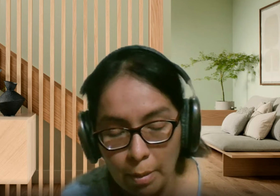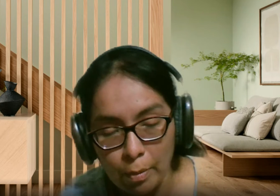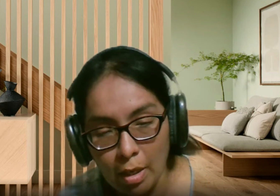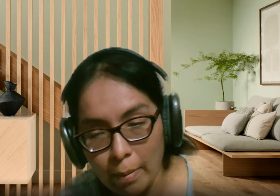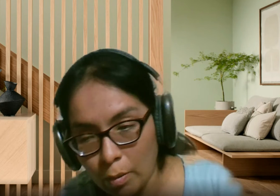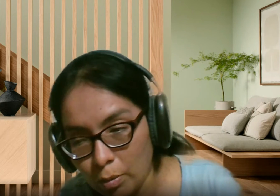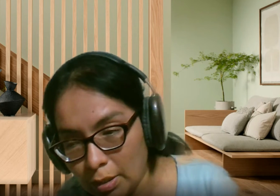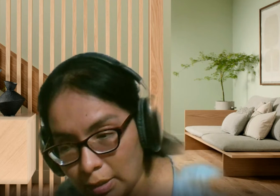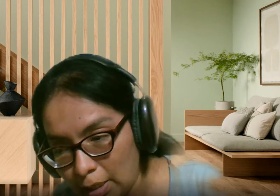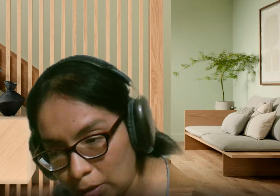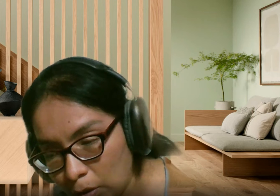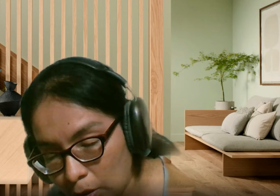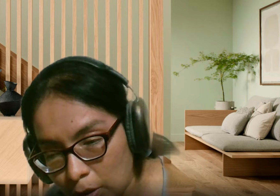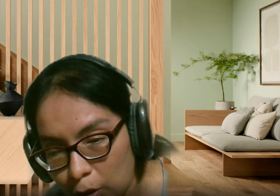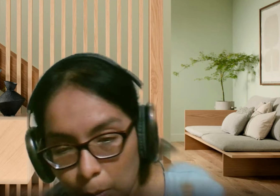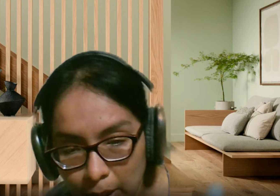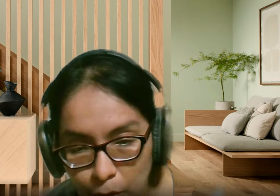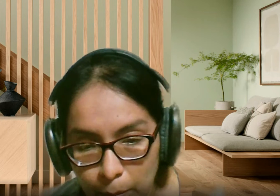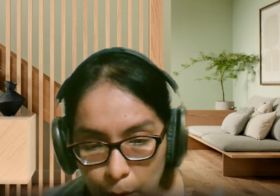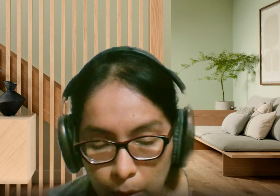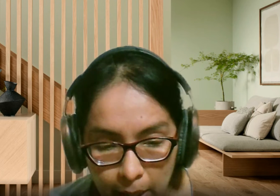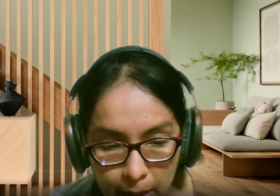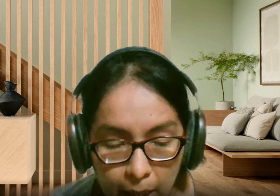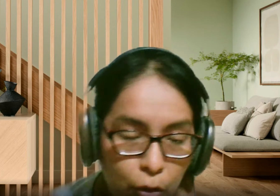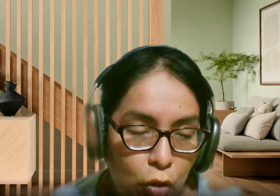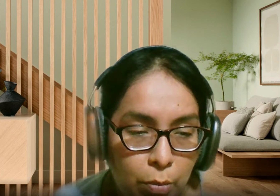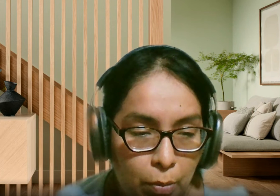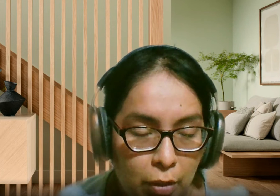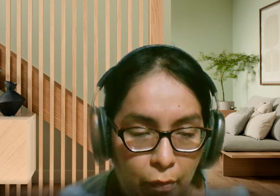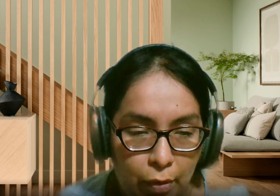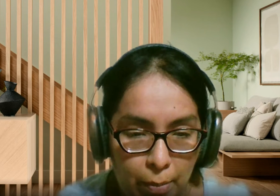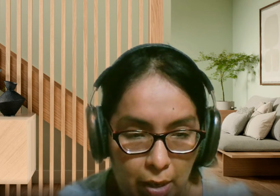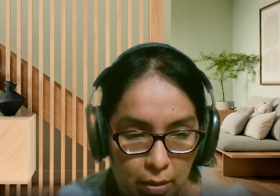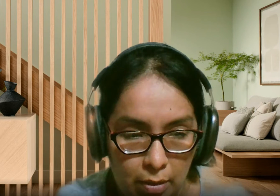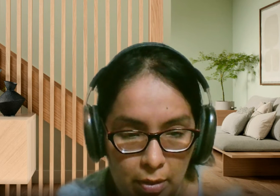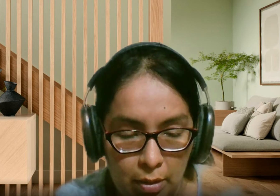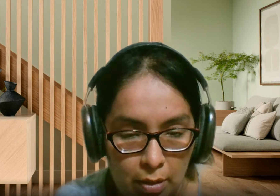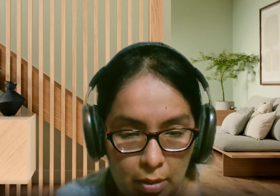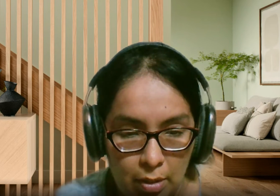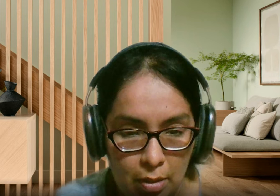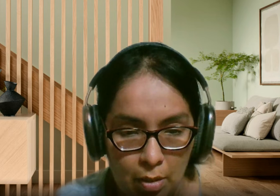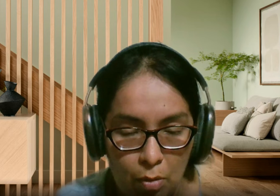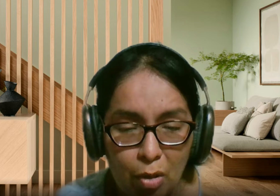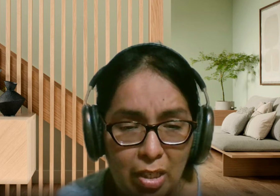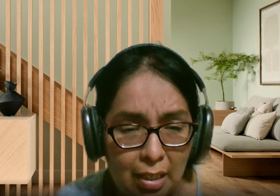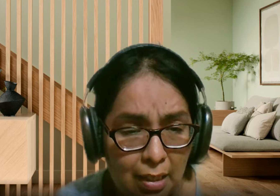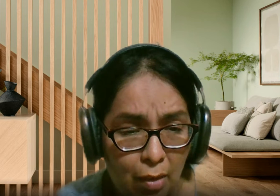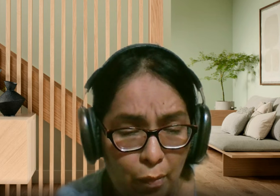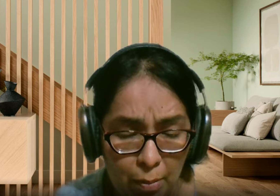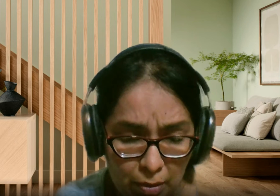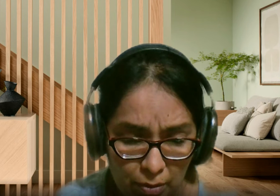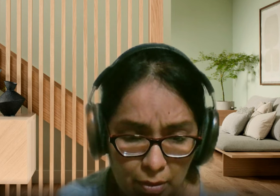personas se ponían la vacuna y decían, ¿no? Como ya estoy vacunada, yo no me voy a enfermar. Luego de ahí